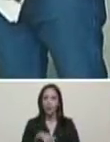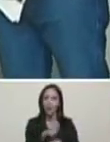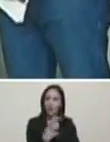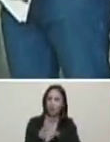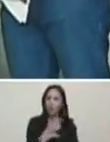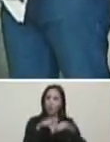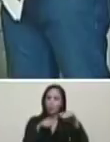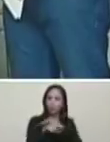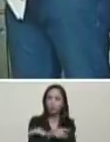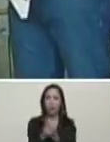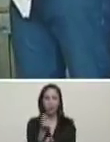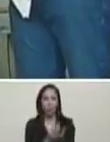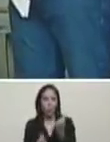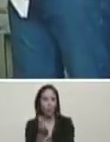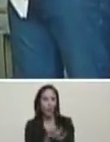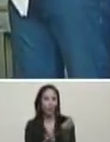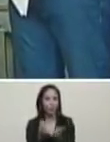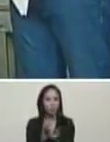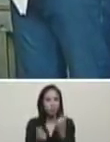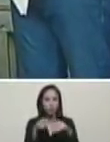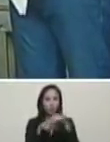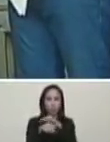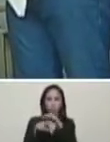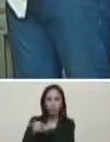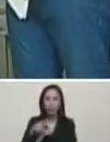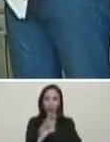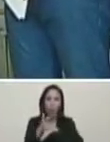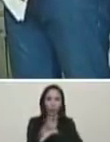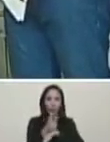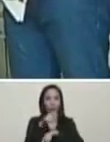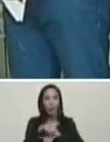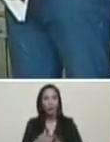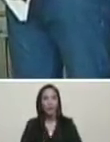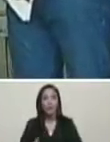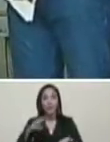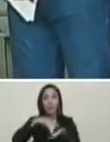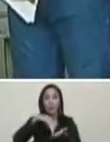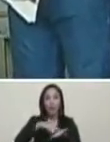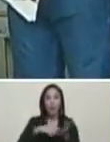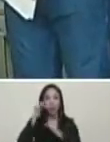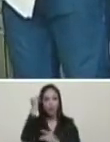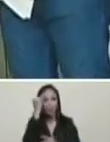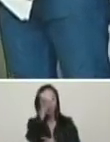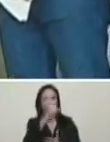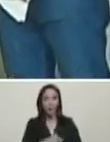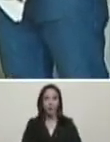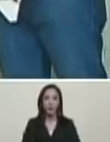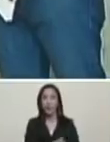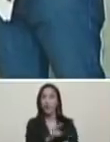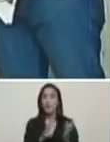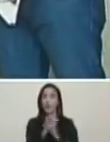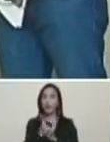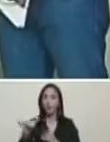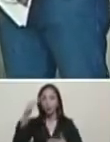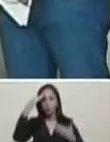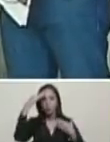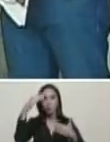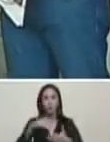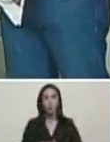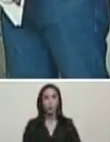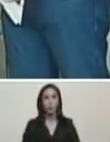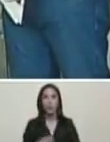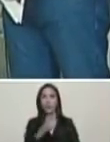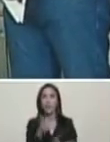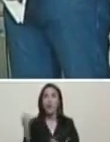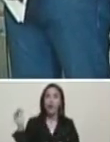gobierno económico. Desde San Francisco de Yare, mi saludo al pueblo de los Valles del Tuy, al pueblo de